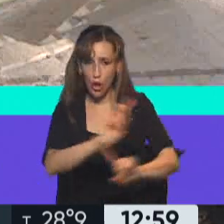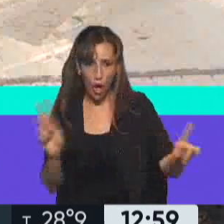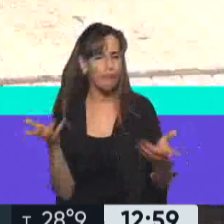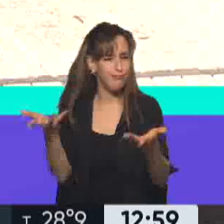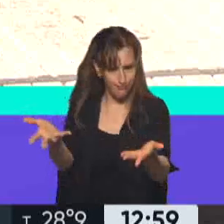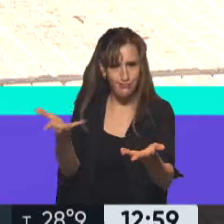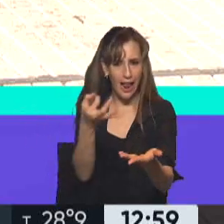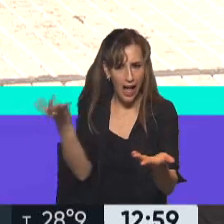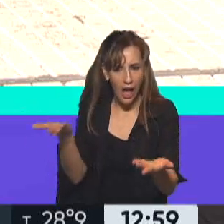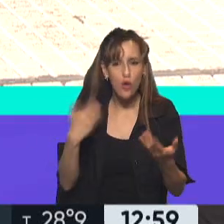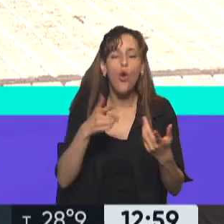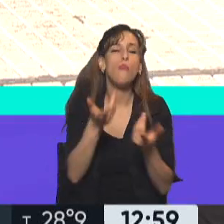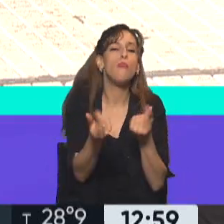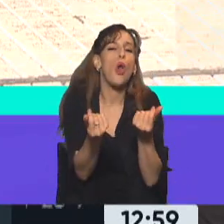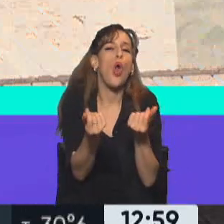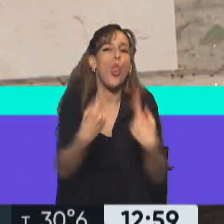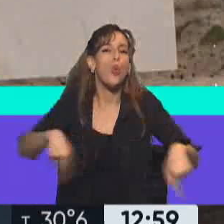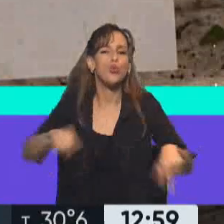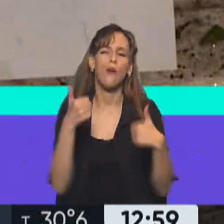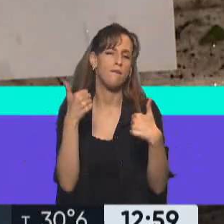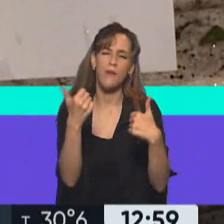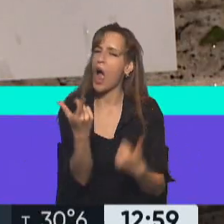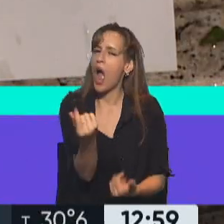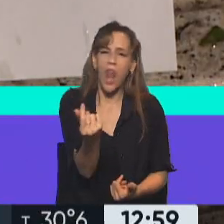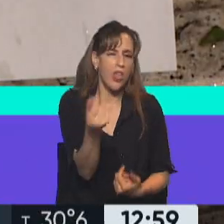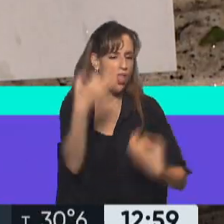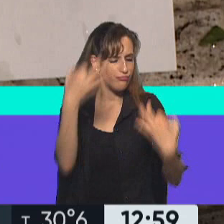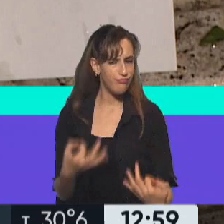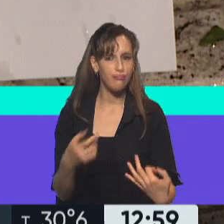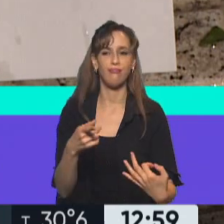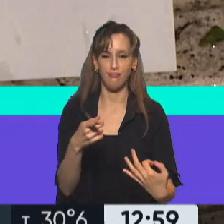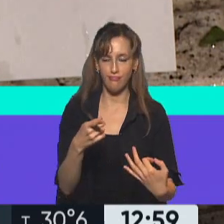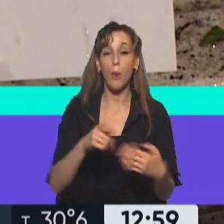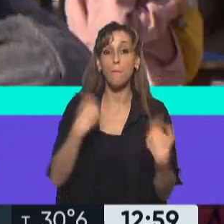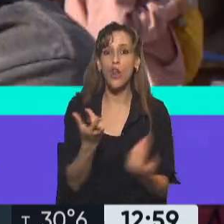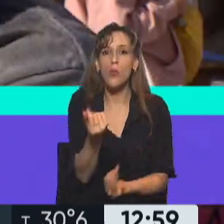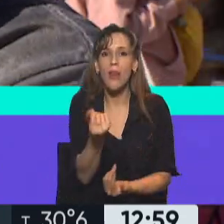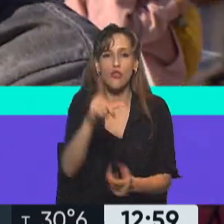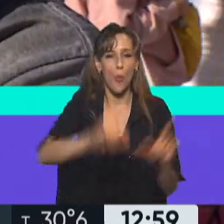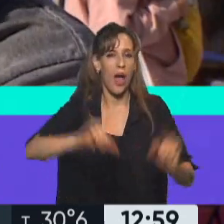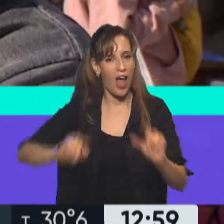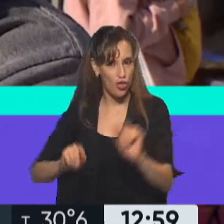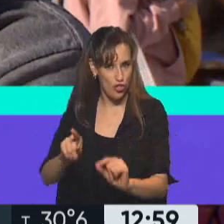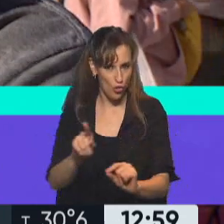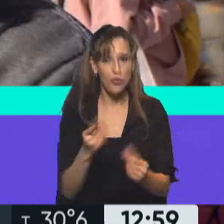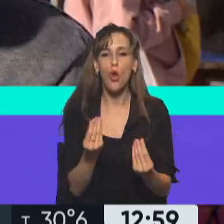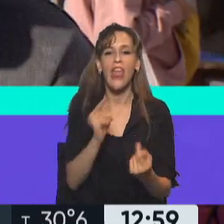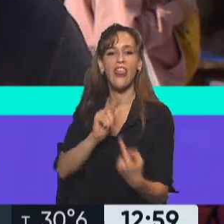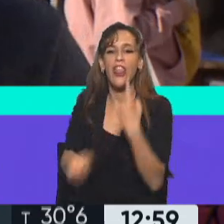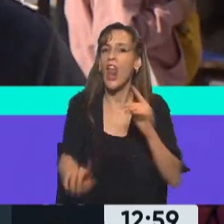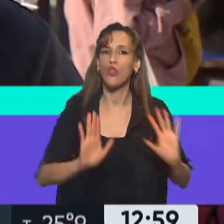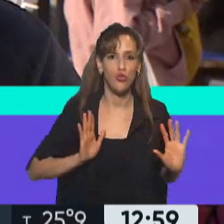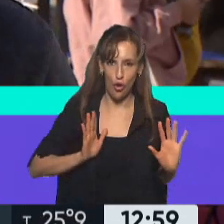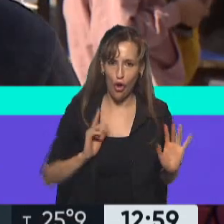de excelencia, de calidad, y como no hay intermediarios, bajan los precios. Atrás de cada gazebo, cada puesto, hay una familia trabajadora. Es